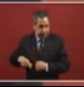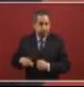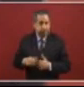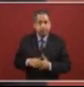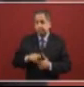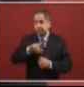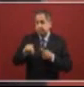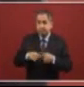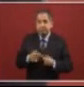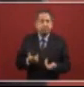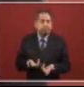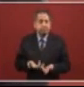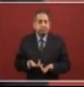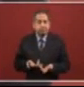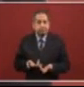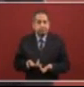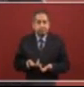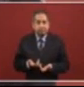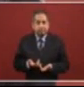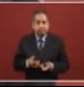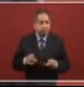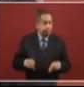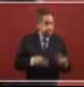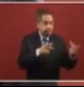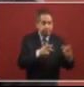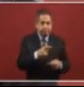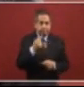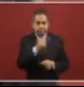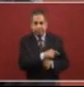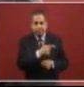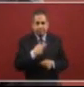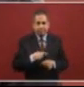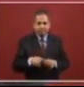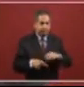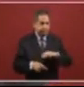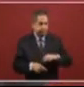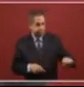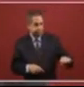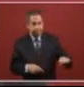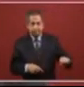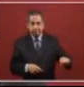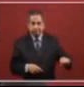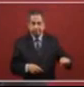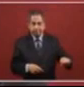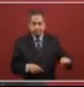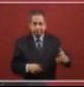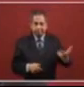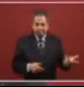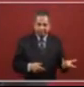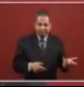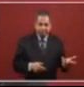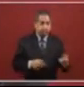y luego la compran, se estatiza,